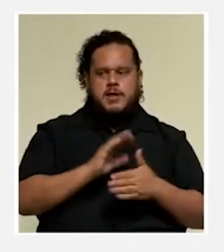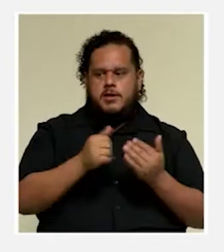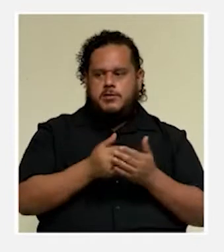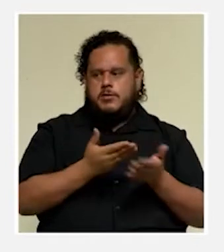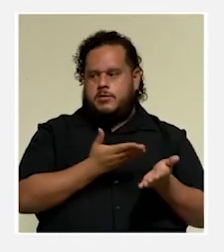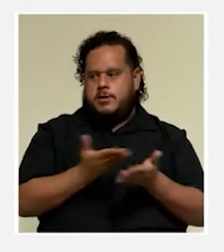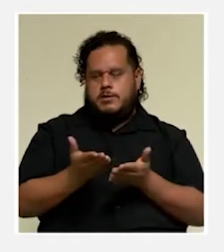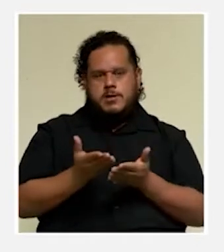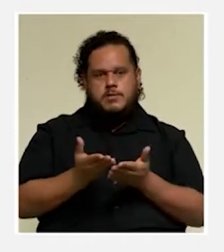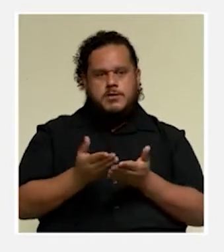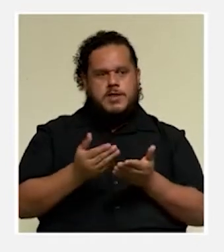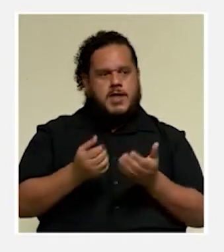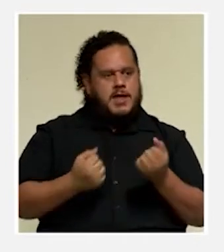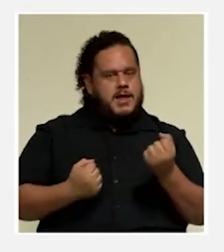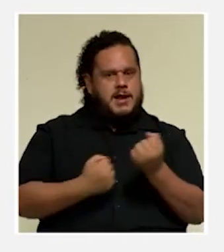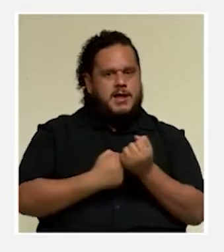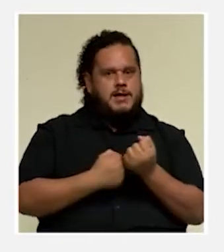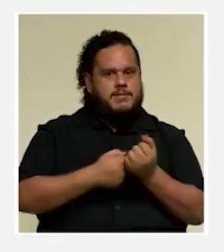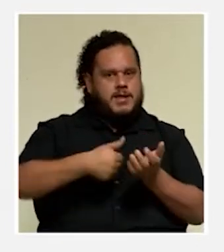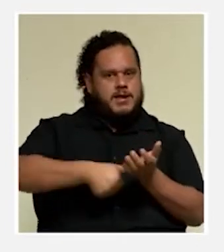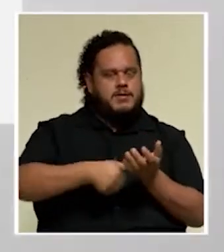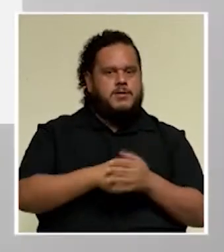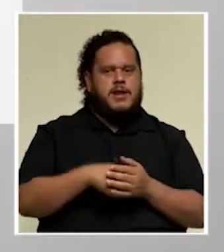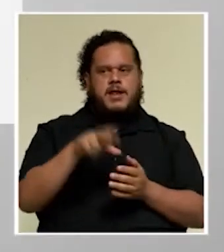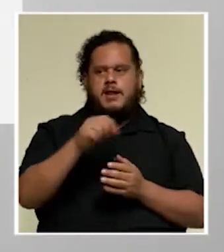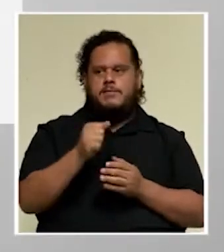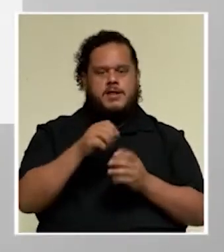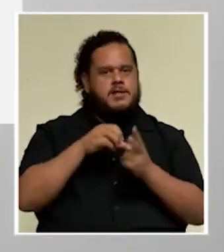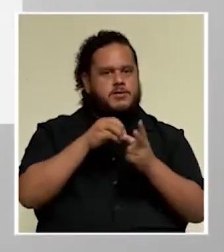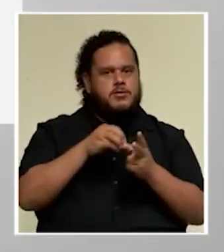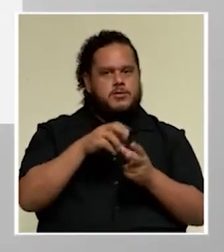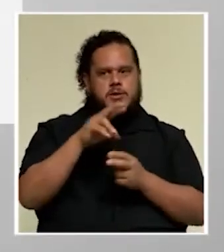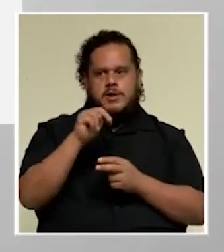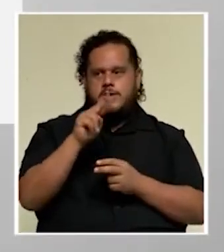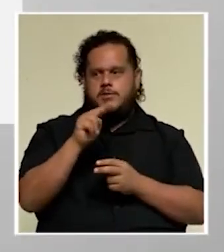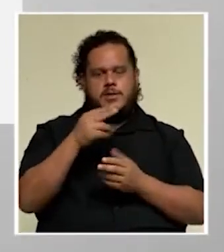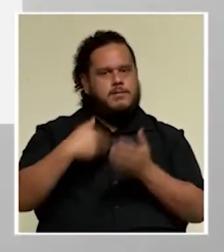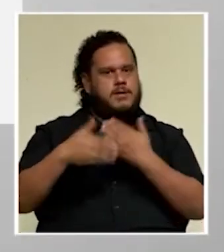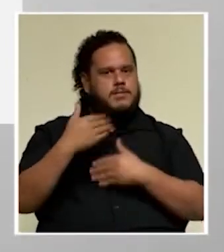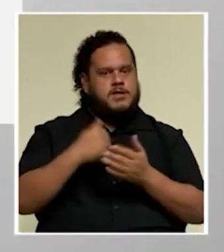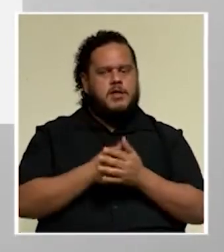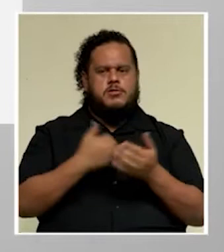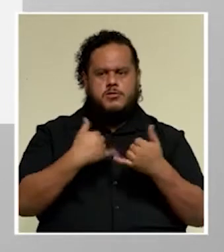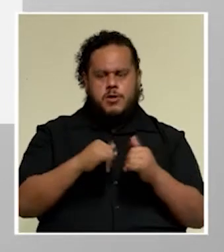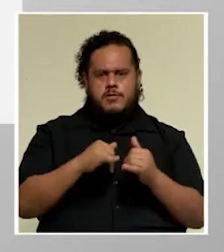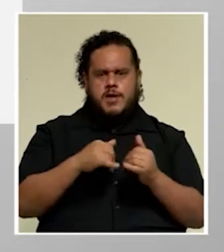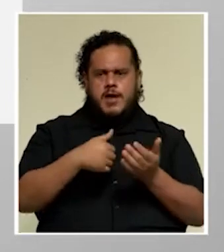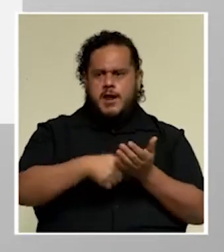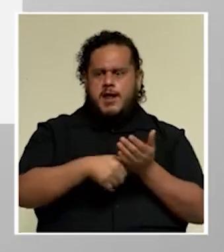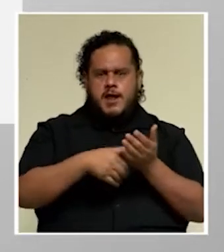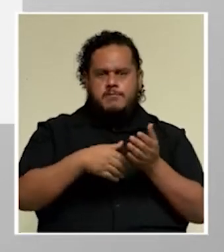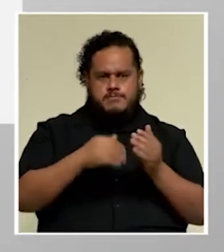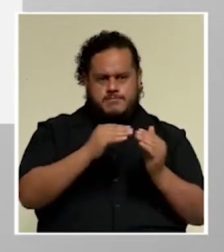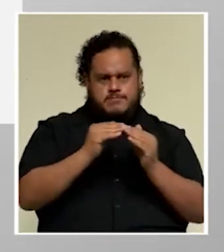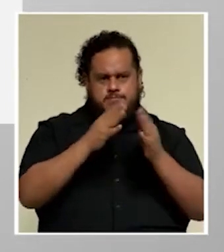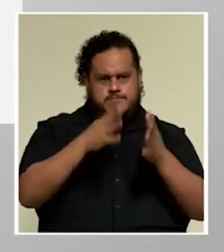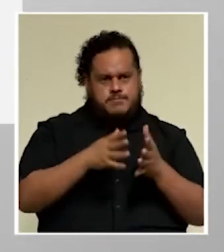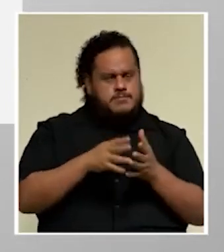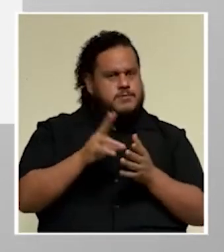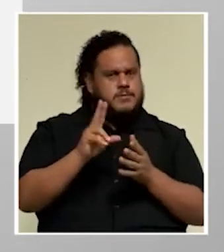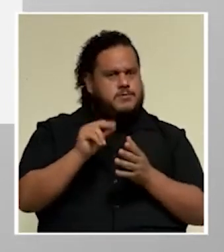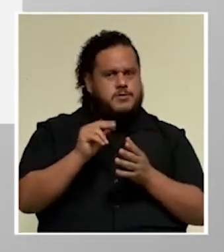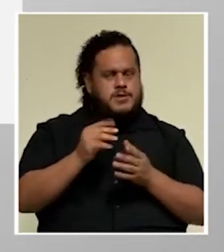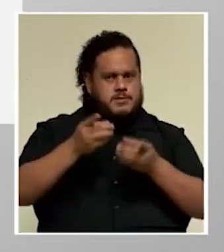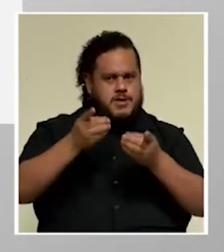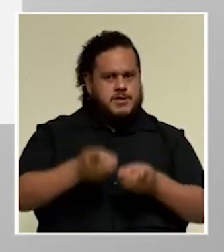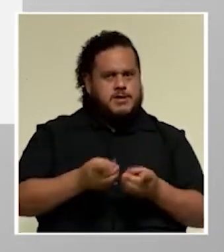llevamos de la campaña electoral. Aún al mes de octubre y noviembre pasados, todavía la población electoral costarricense no se había